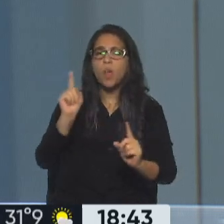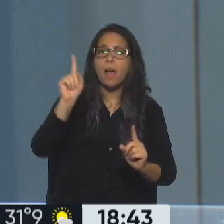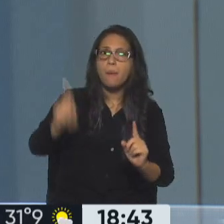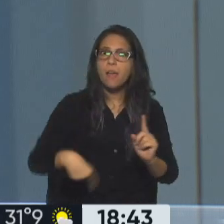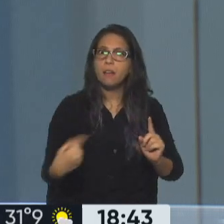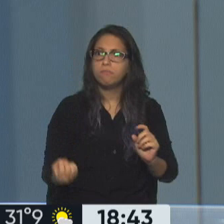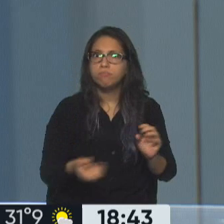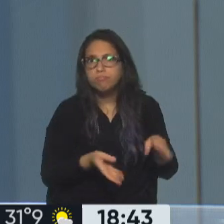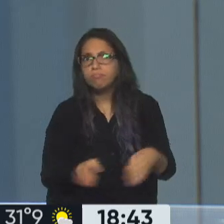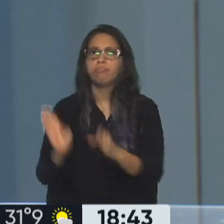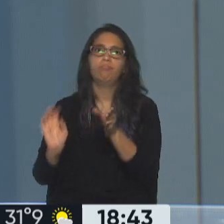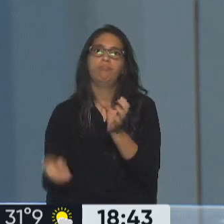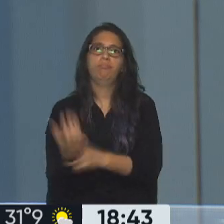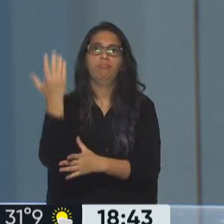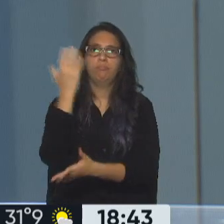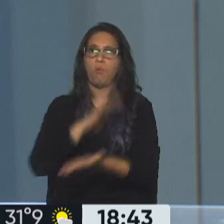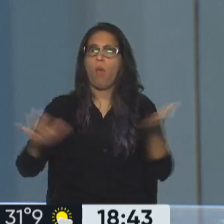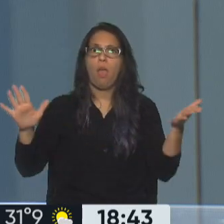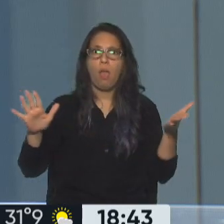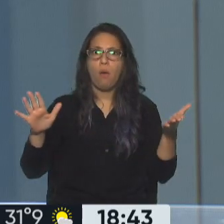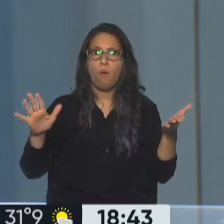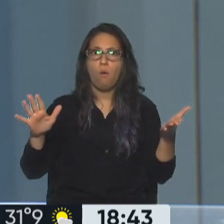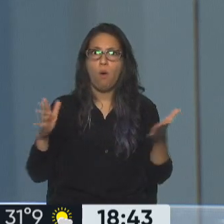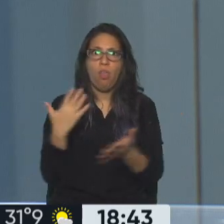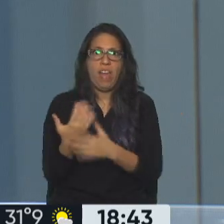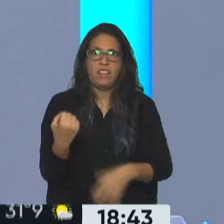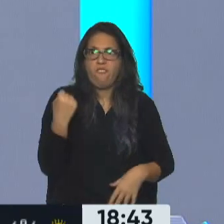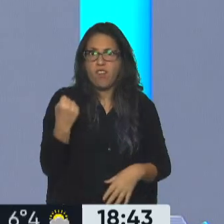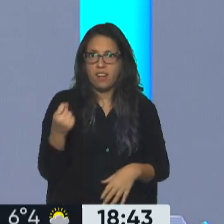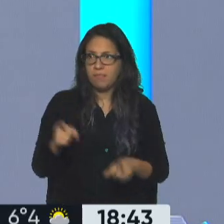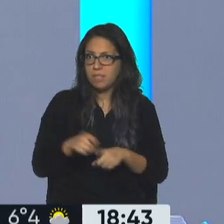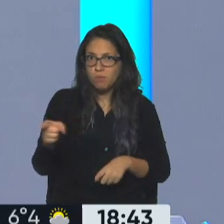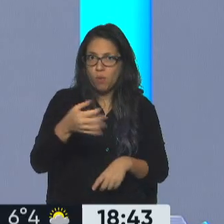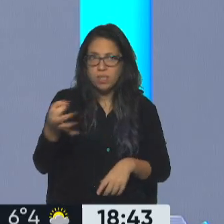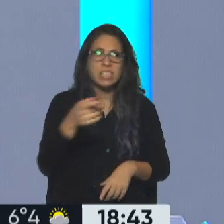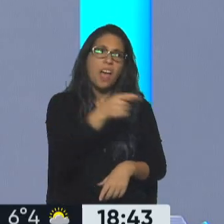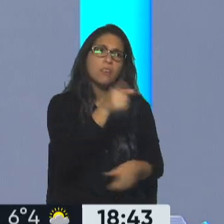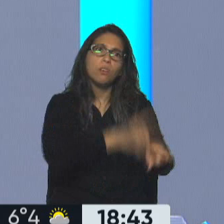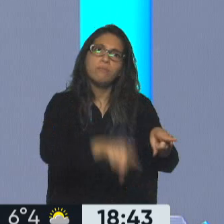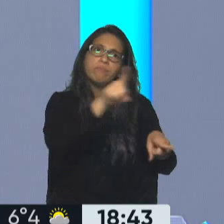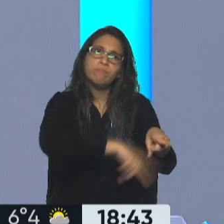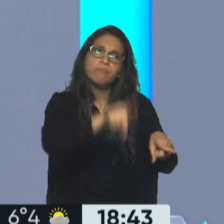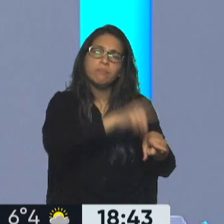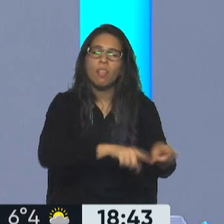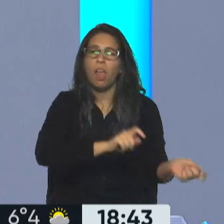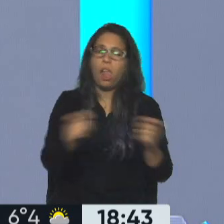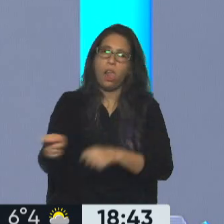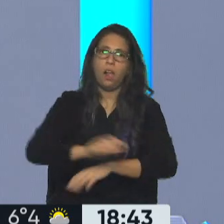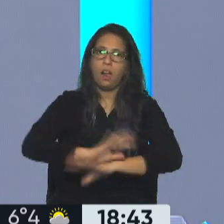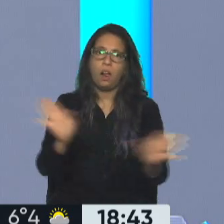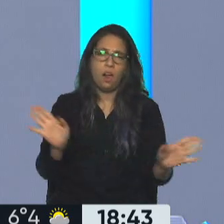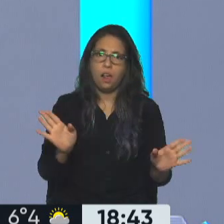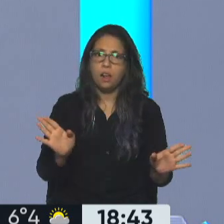es que genera una corrida hacia opciones de ultraderecha como vos lo estás explicando no estás diciendo atención Claro claro